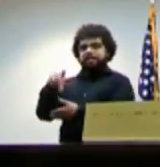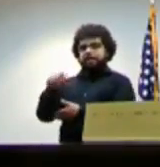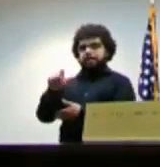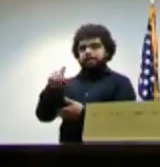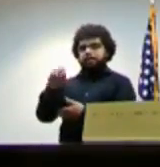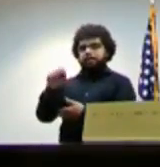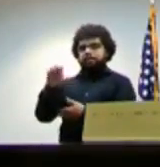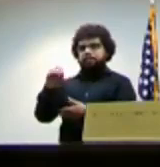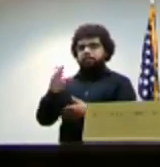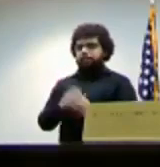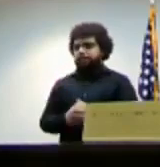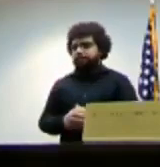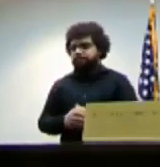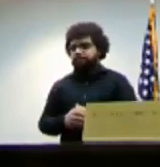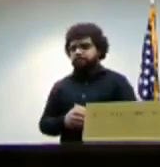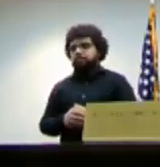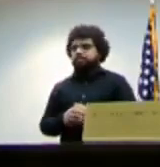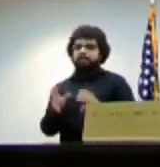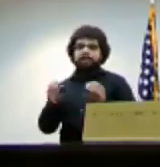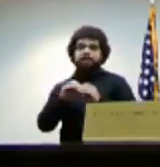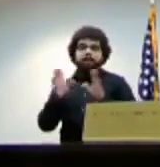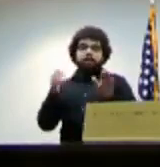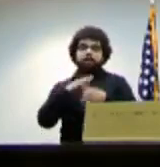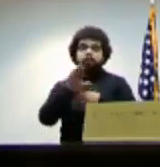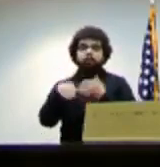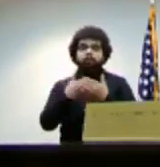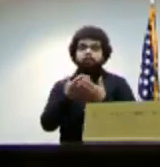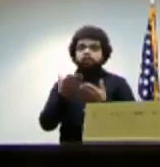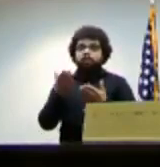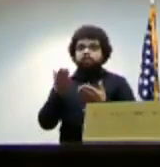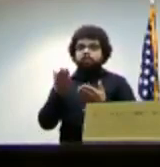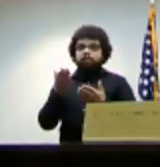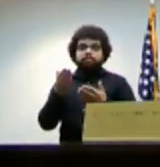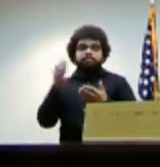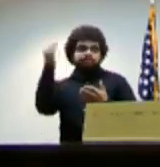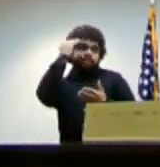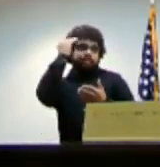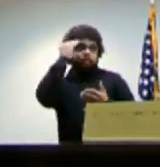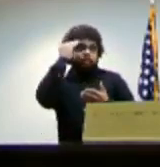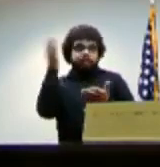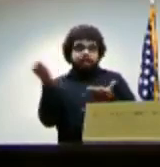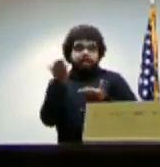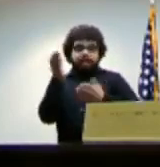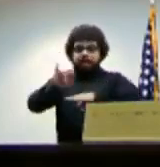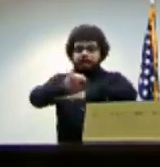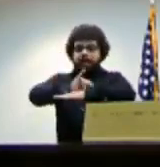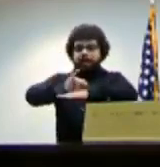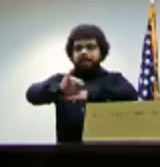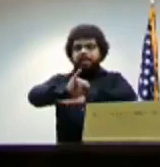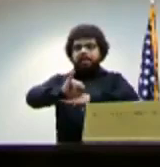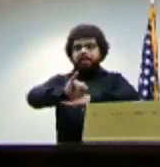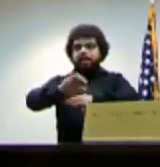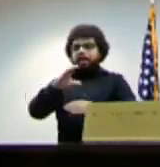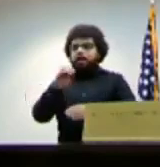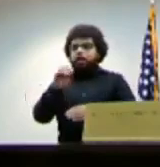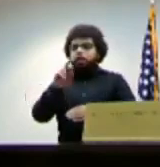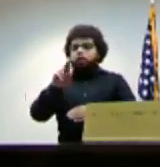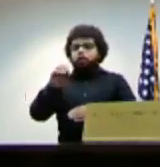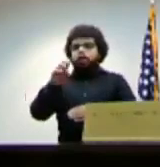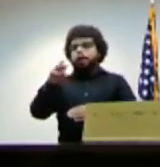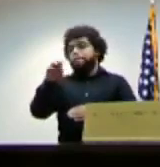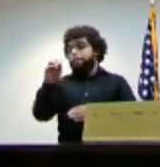No es un secreto, ¿verdad? Vivimos en una isla y no es un secreto que la corrosión, las centrales están todas